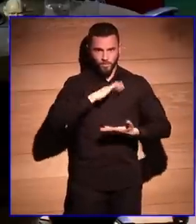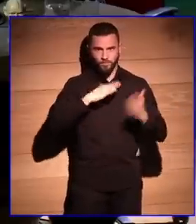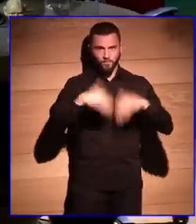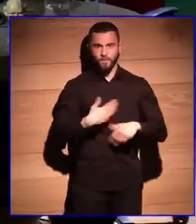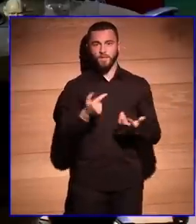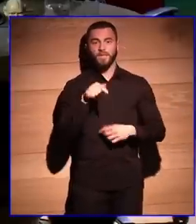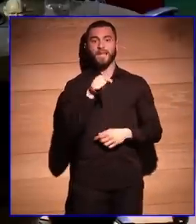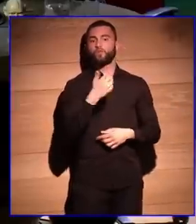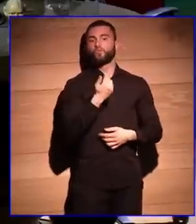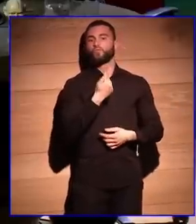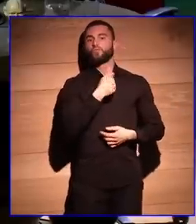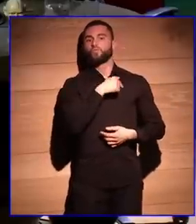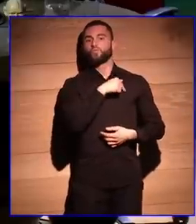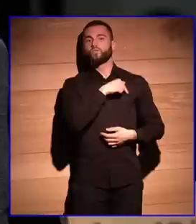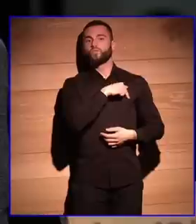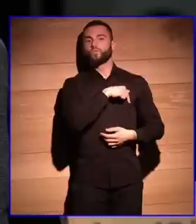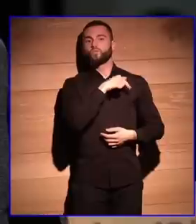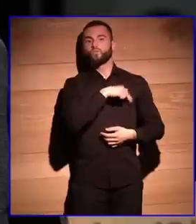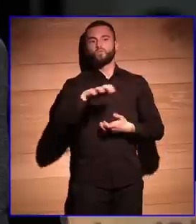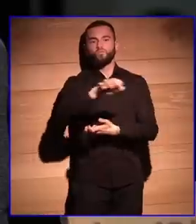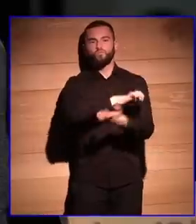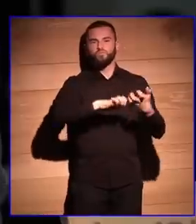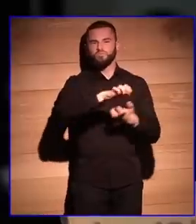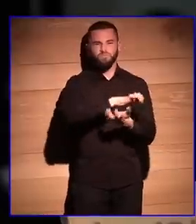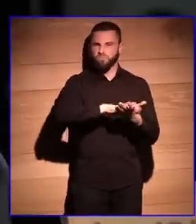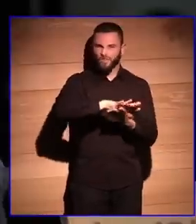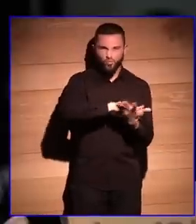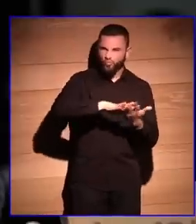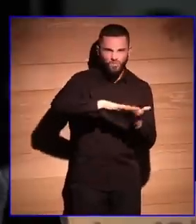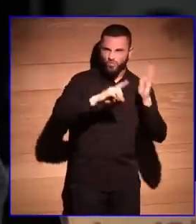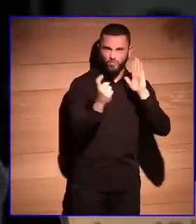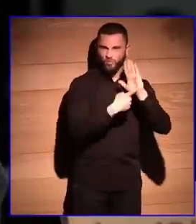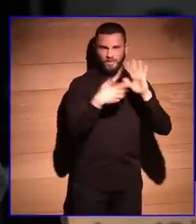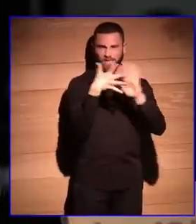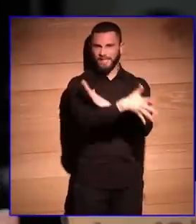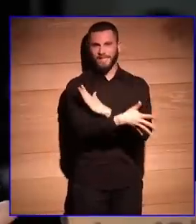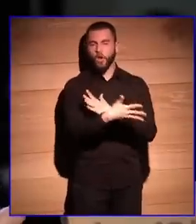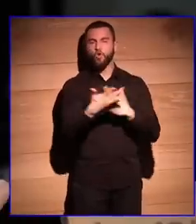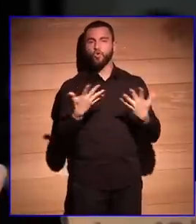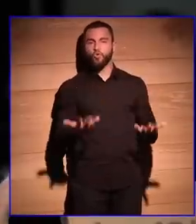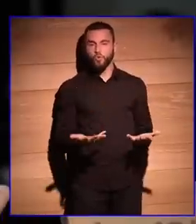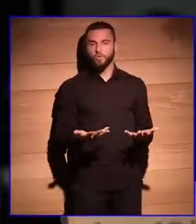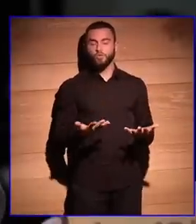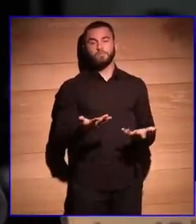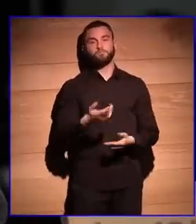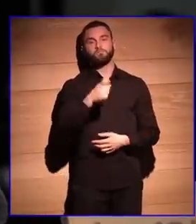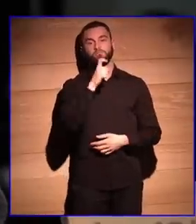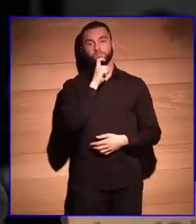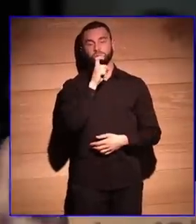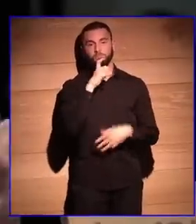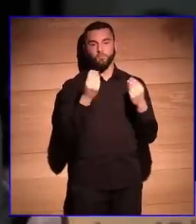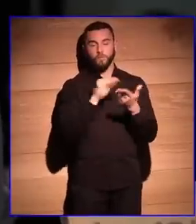amoral y con un potencial destructivo entero, eterno. En fin, Resulta complicado muchas